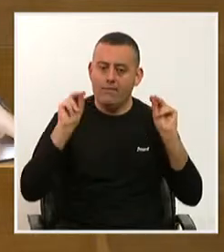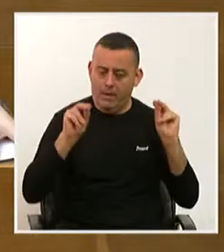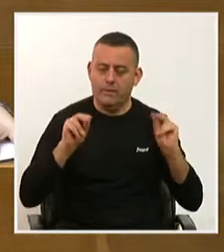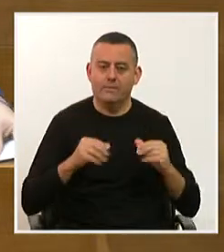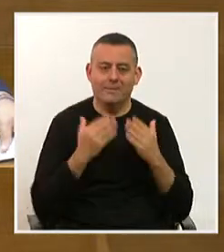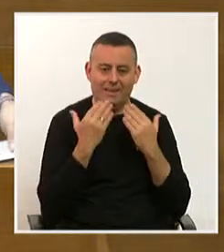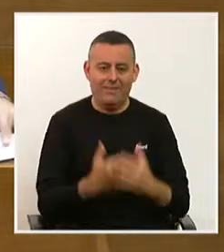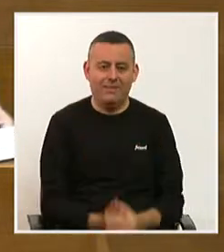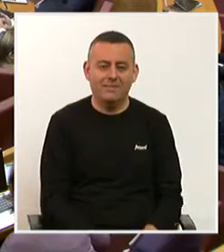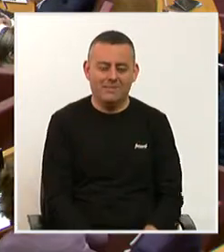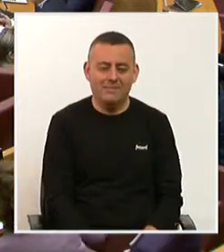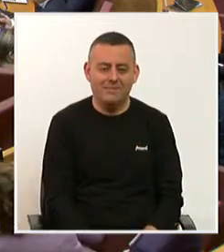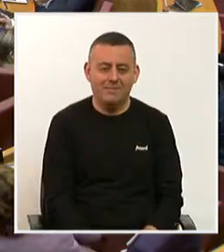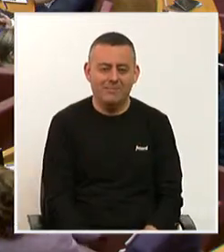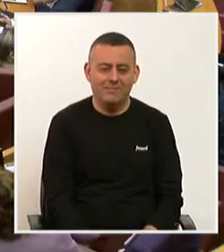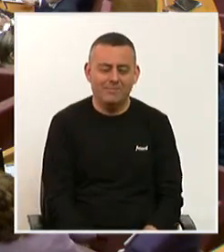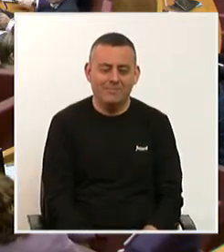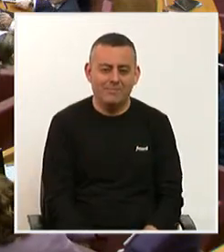gracias